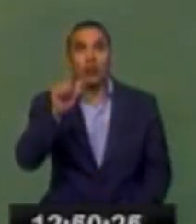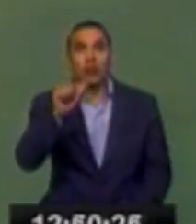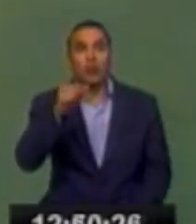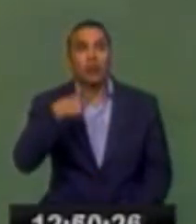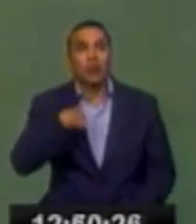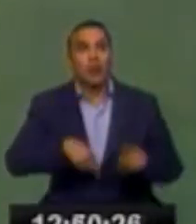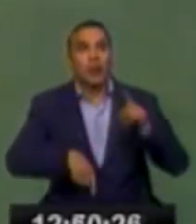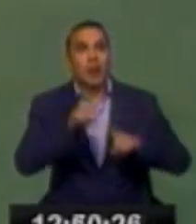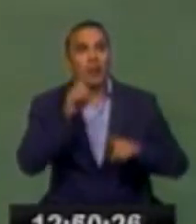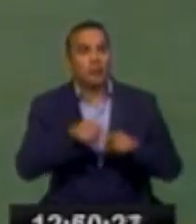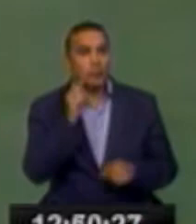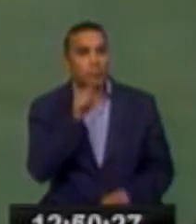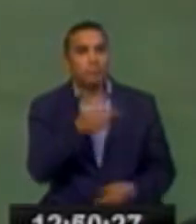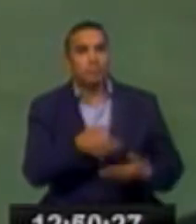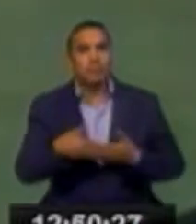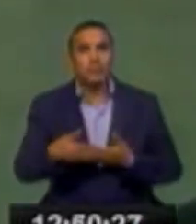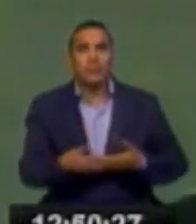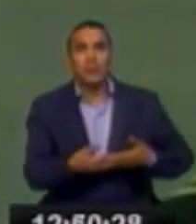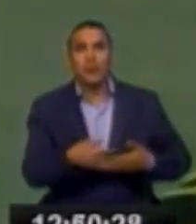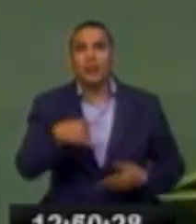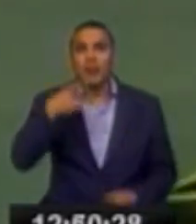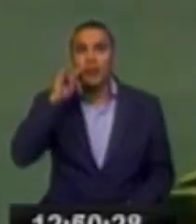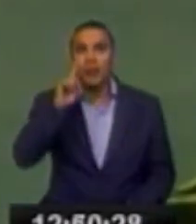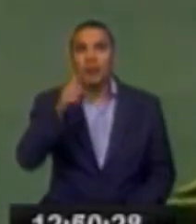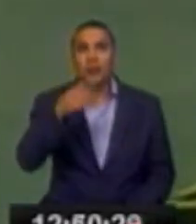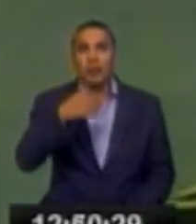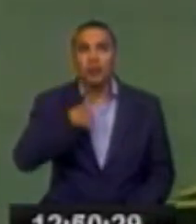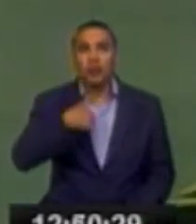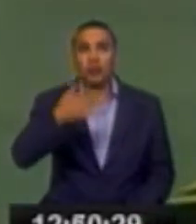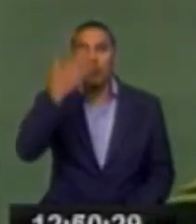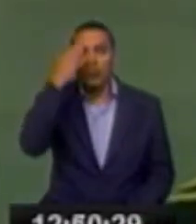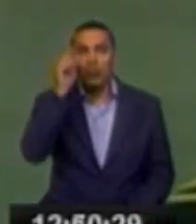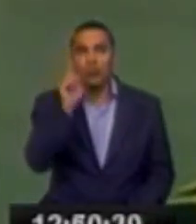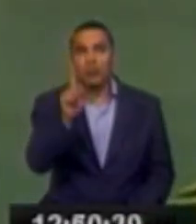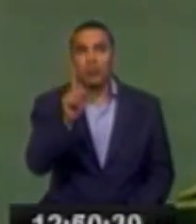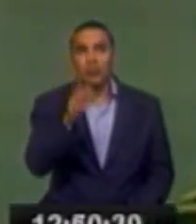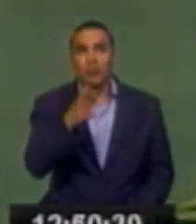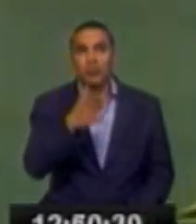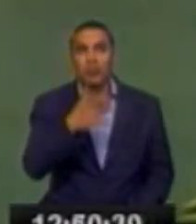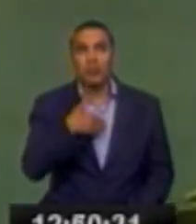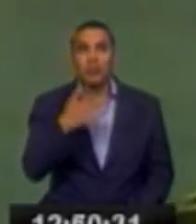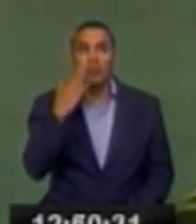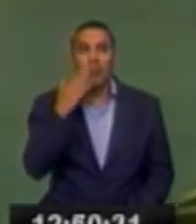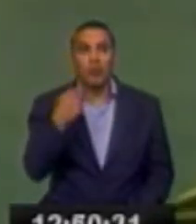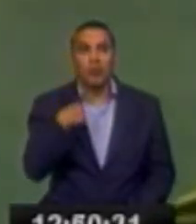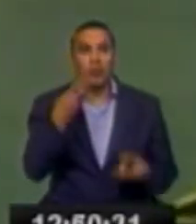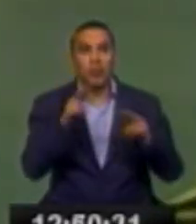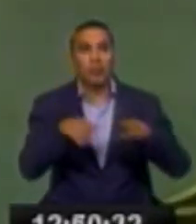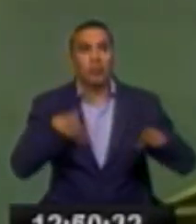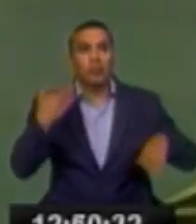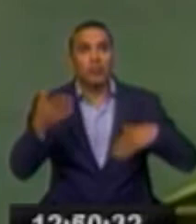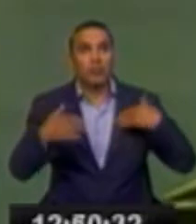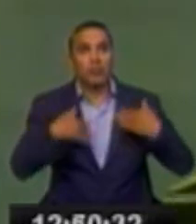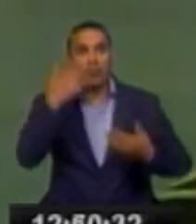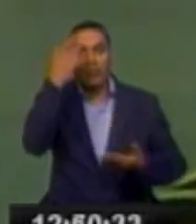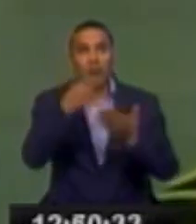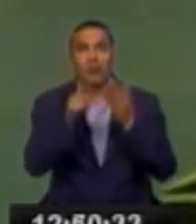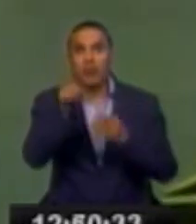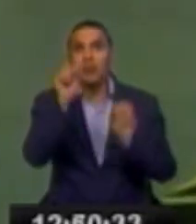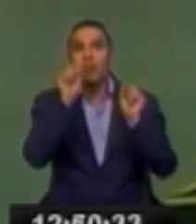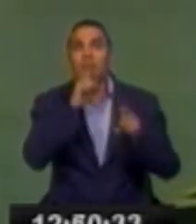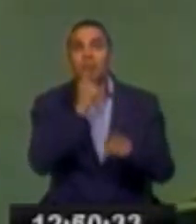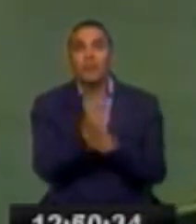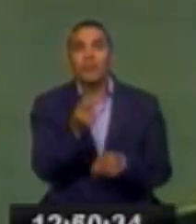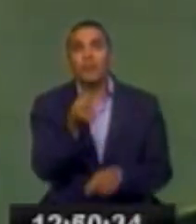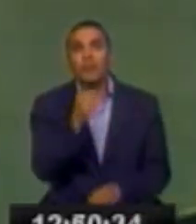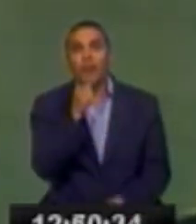amiguitas, bebés, niños, que sé que ellos, las mamás, y yo mismo me alegro porque a ellos sí les faltaban